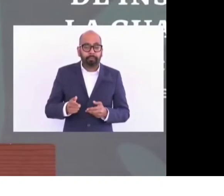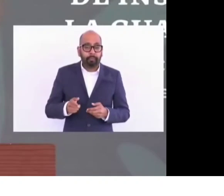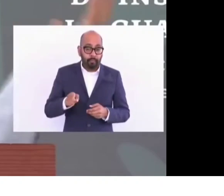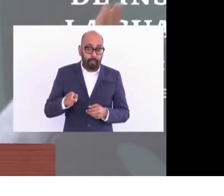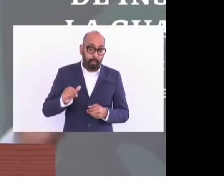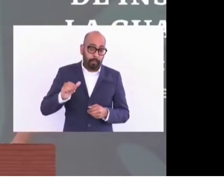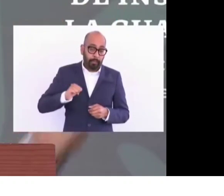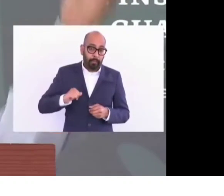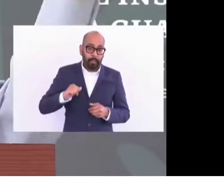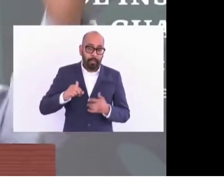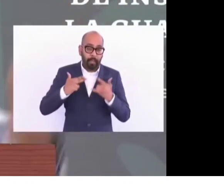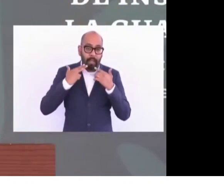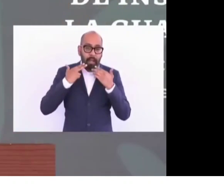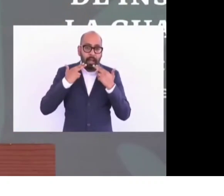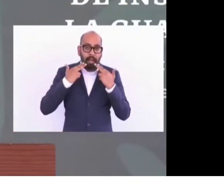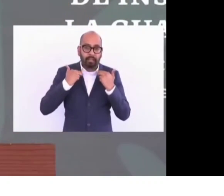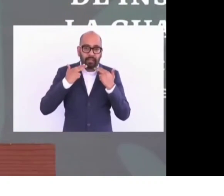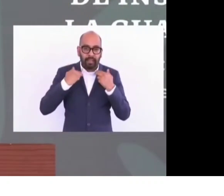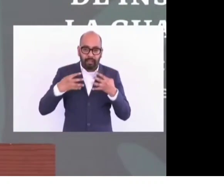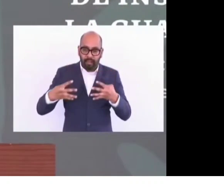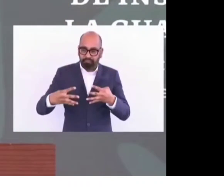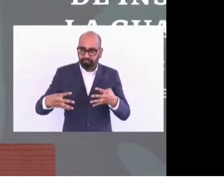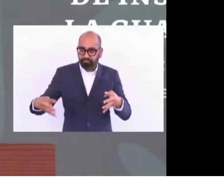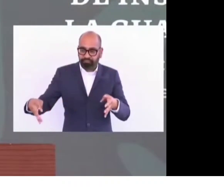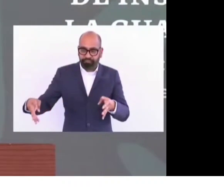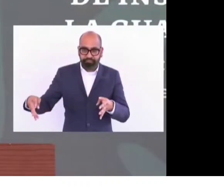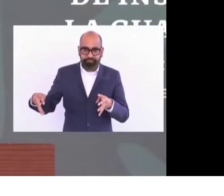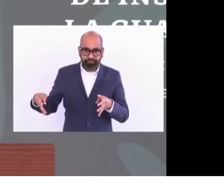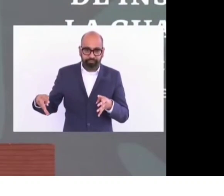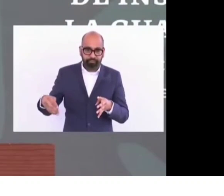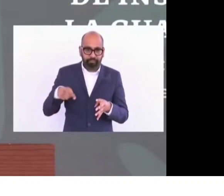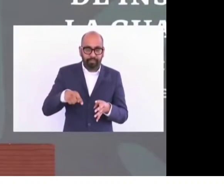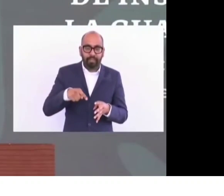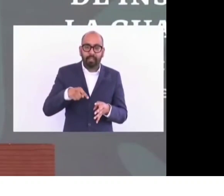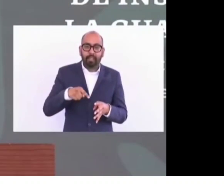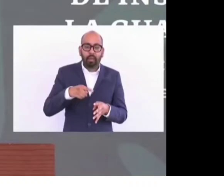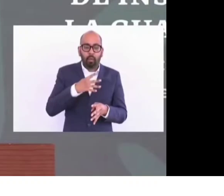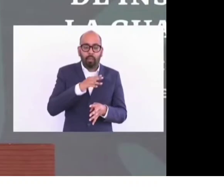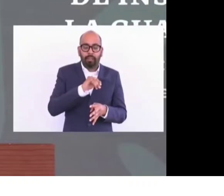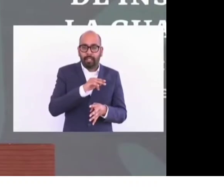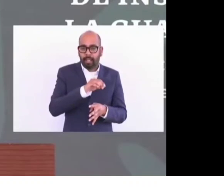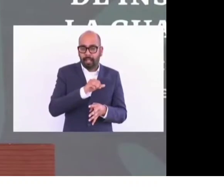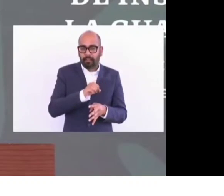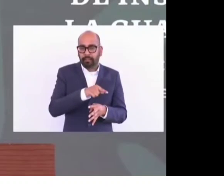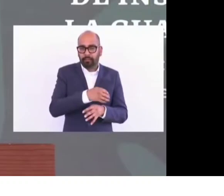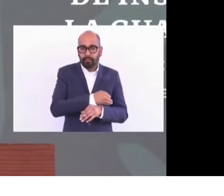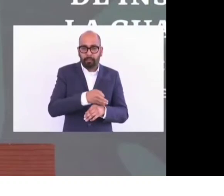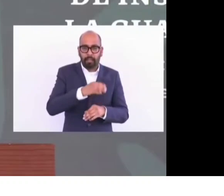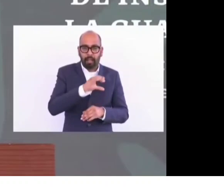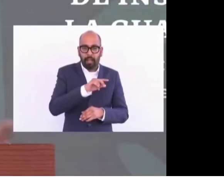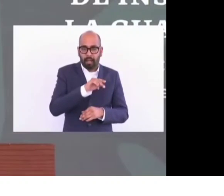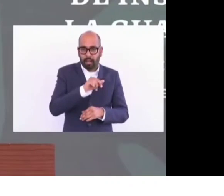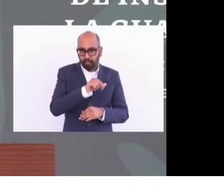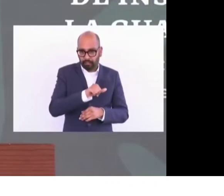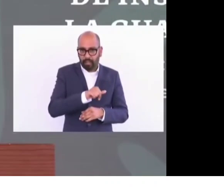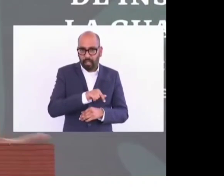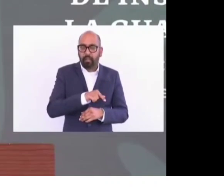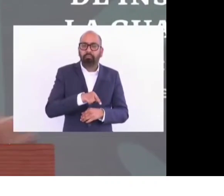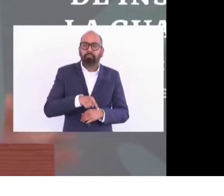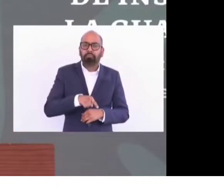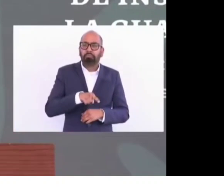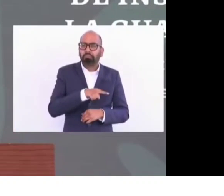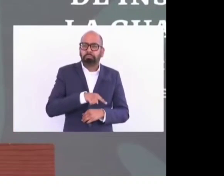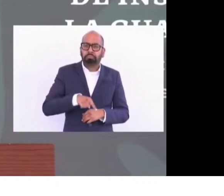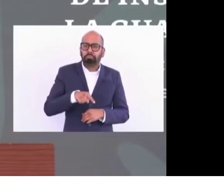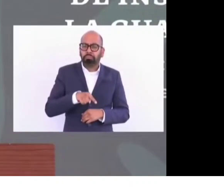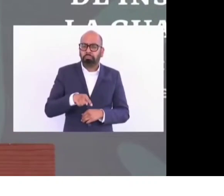como cuatro ciénegas también, de la familia Carranza. Entonces empiezan a